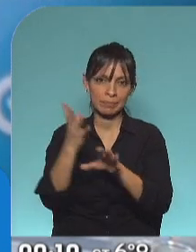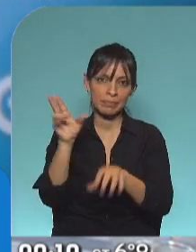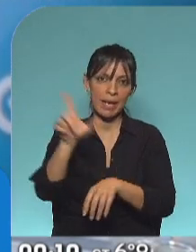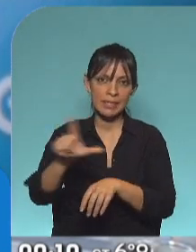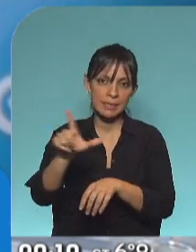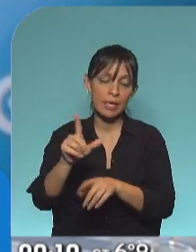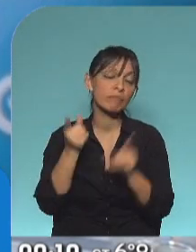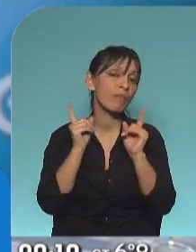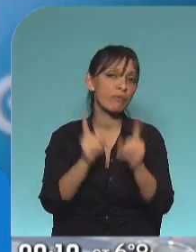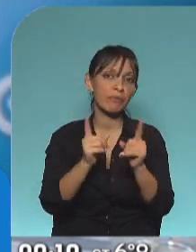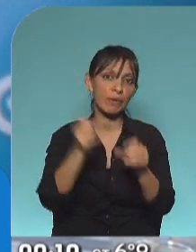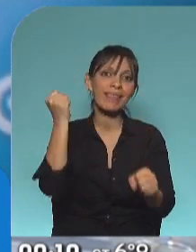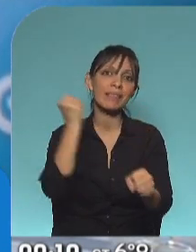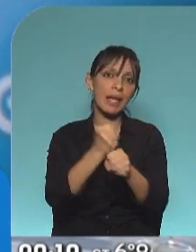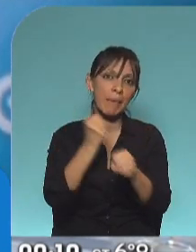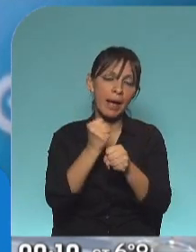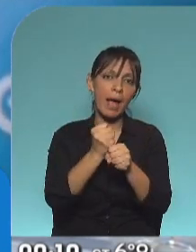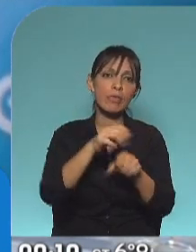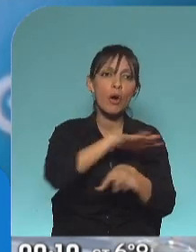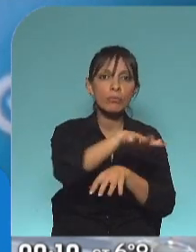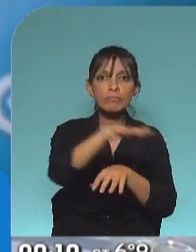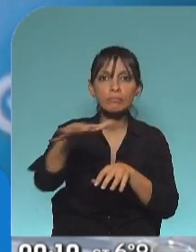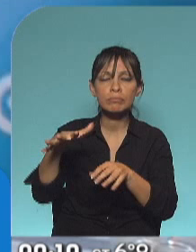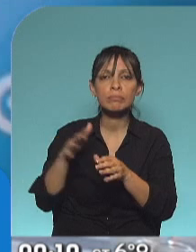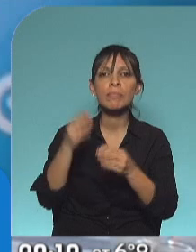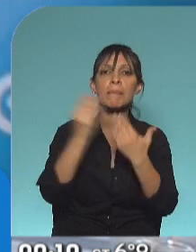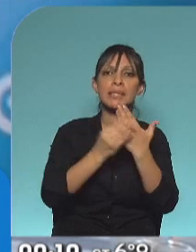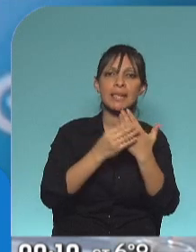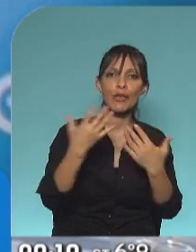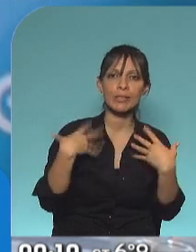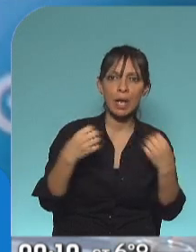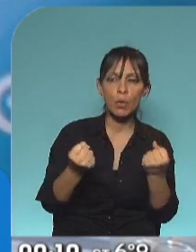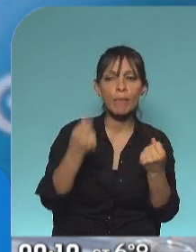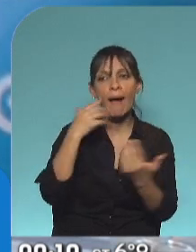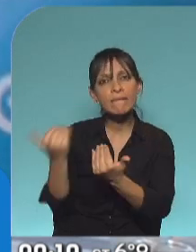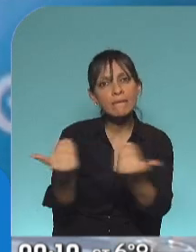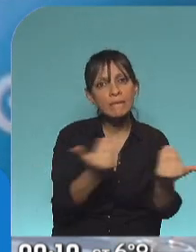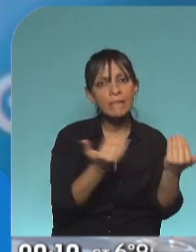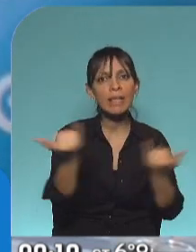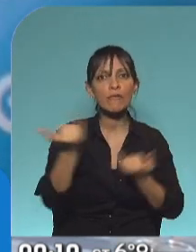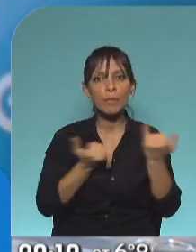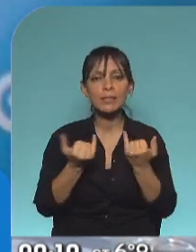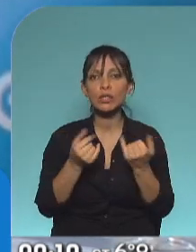Seguimos trabajando con las jurisdicciones desde el Ministerio de Salud para generar información, para tomar decisiones basadas en la evidencia. Muchas gracias.